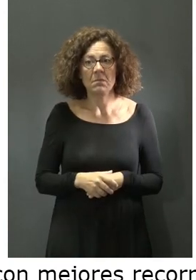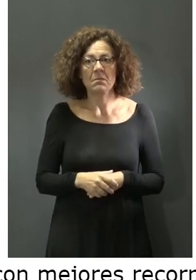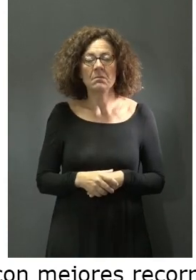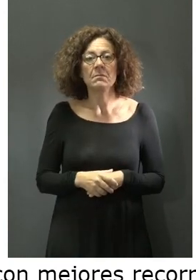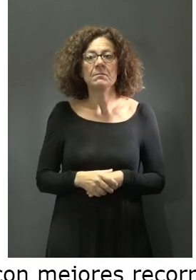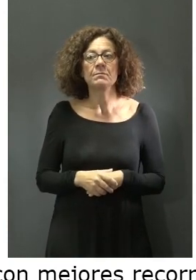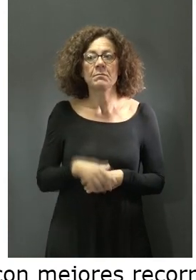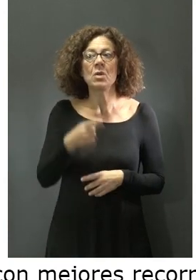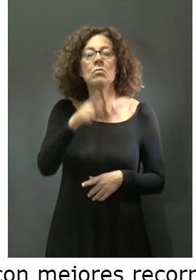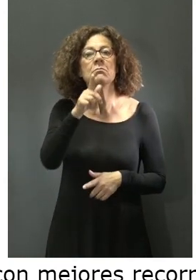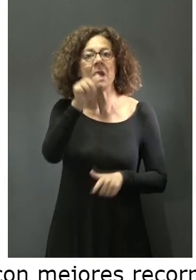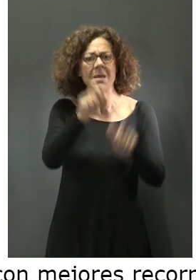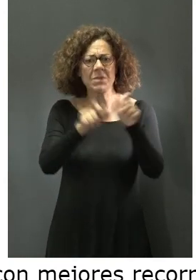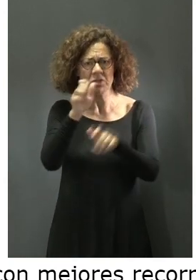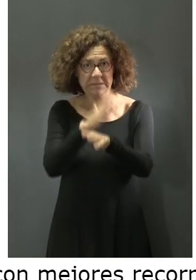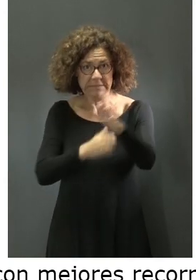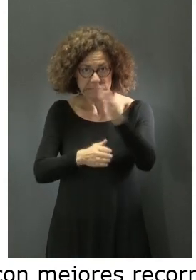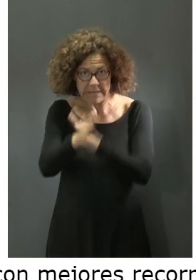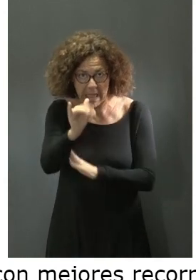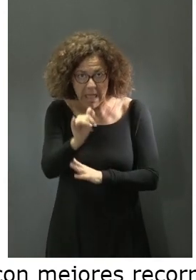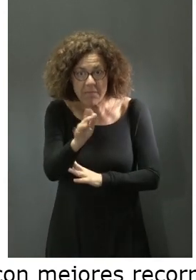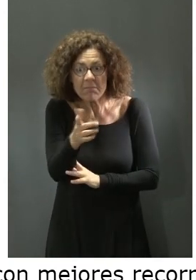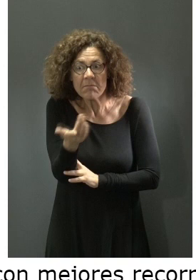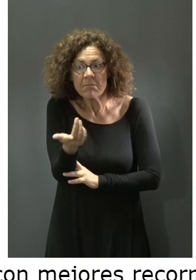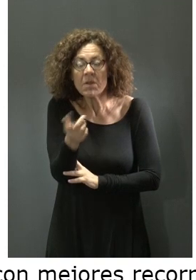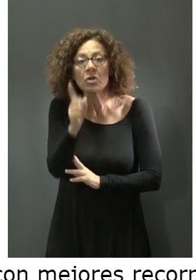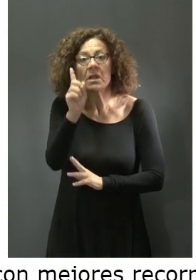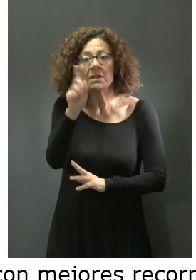solo para personas con discapacidad, porque al final